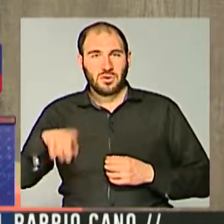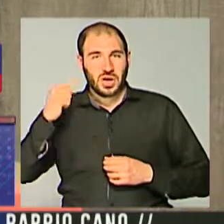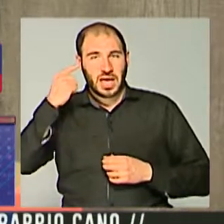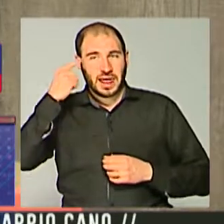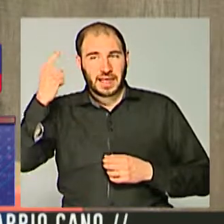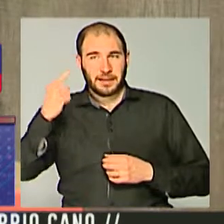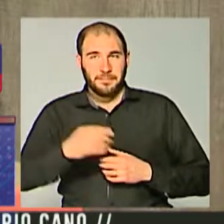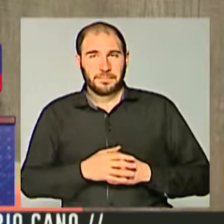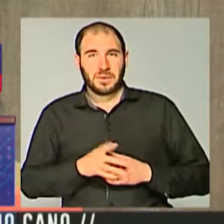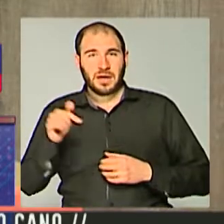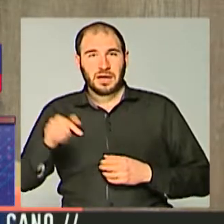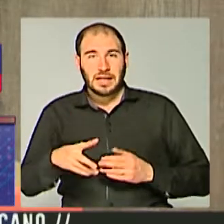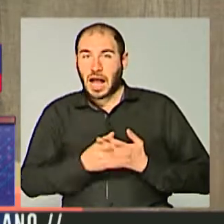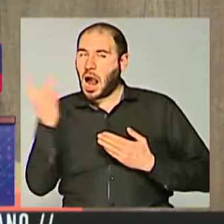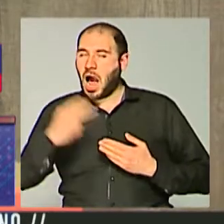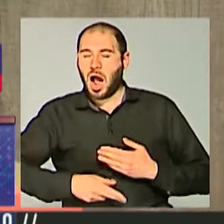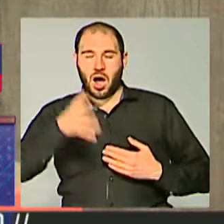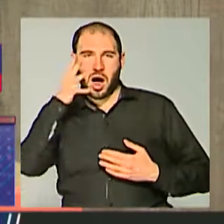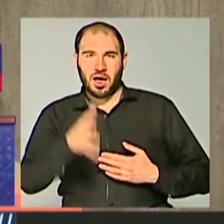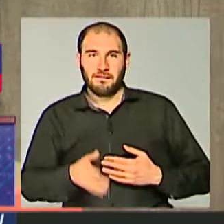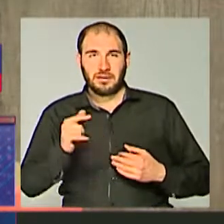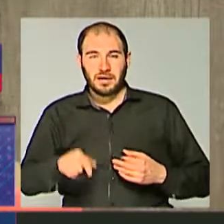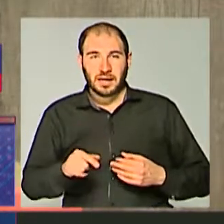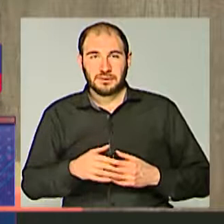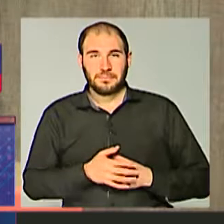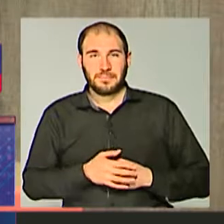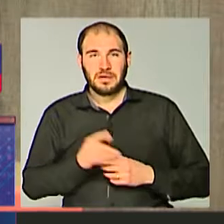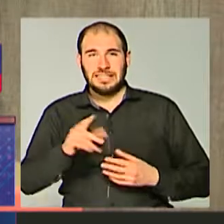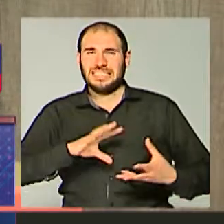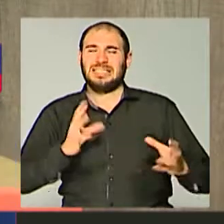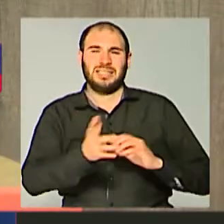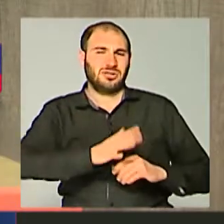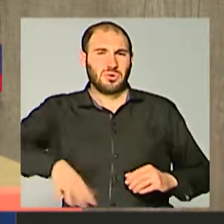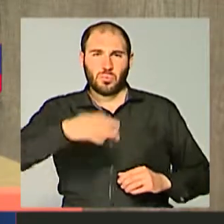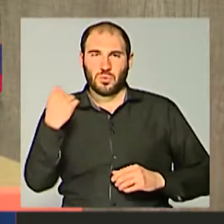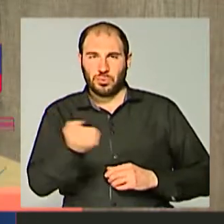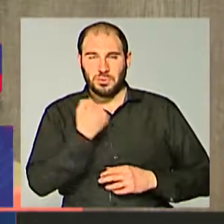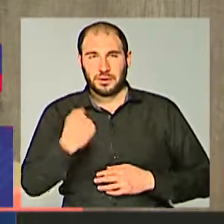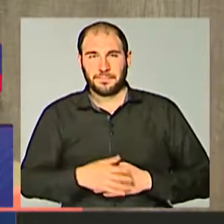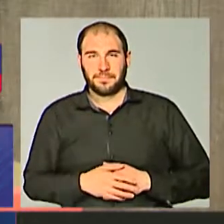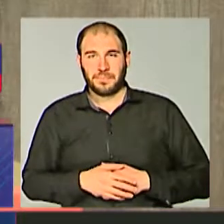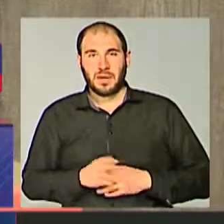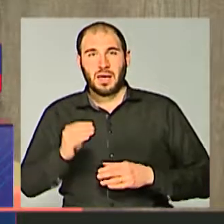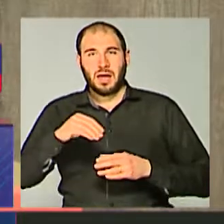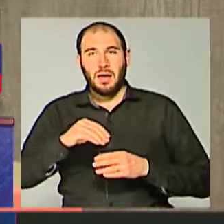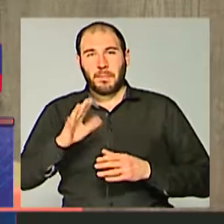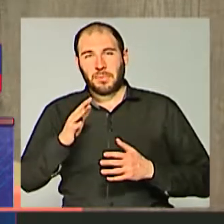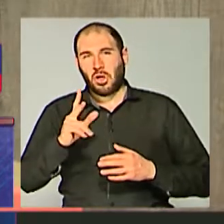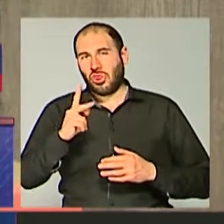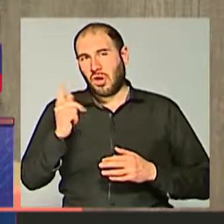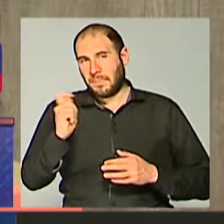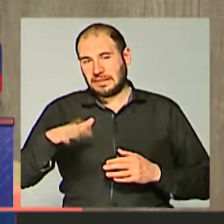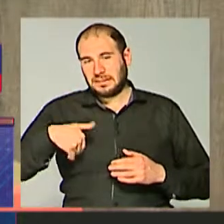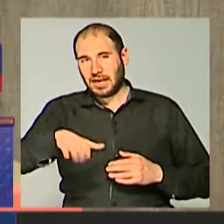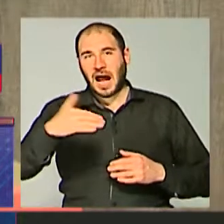que podía haber un ajuste muy fuerte y esto llevar a una crisis social muy importante dentro de un par de meses en